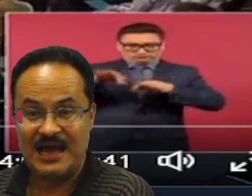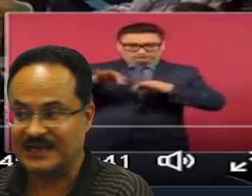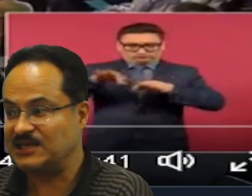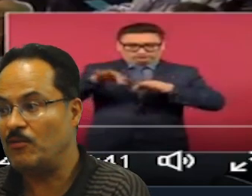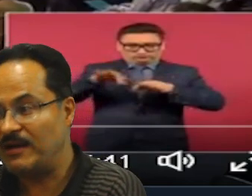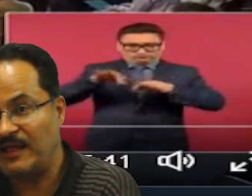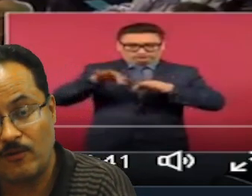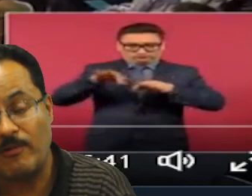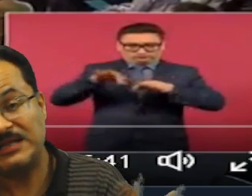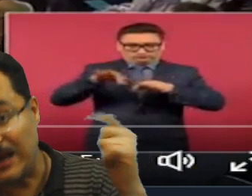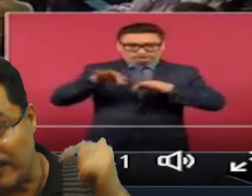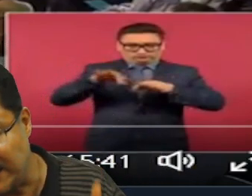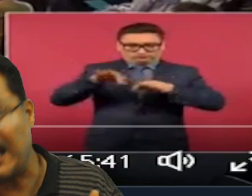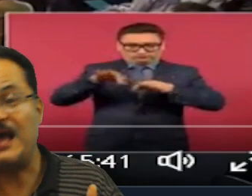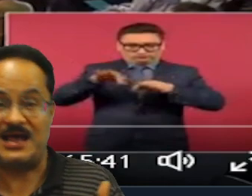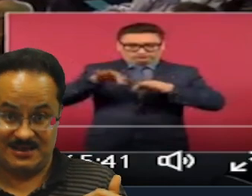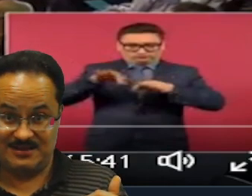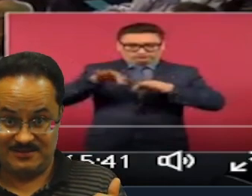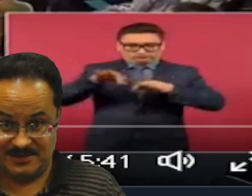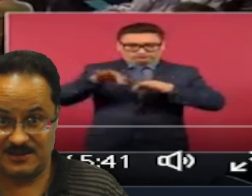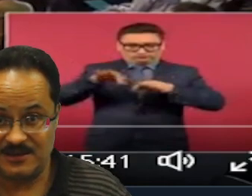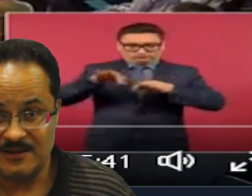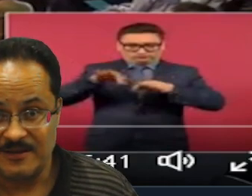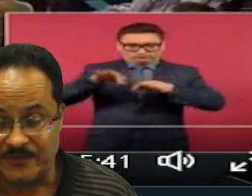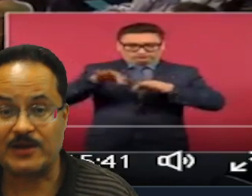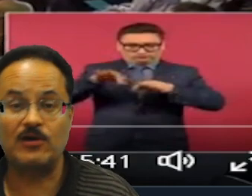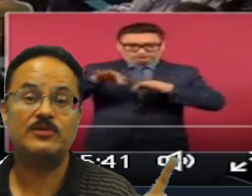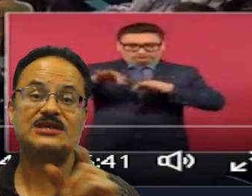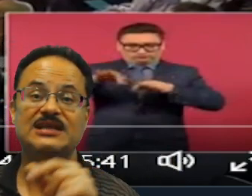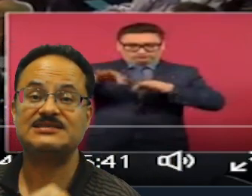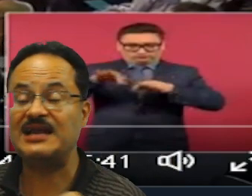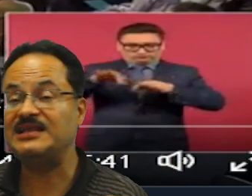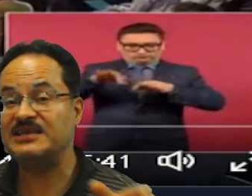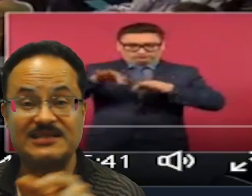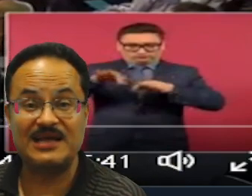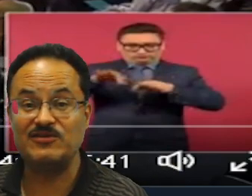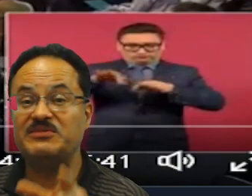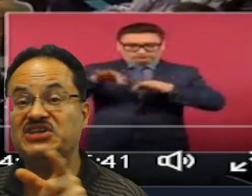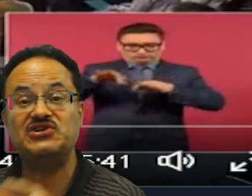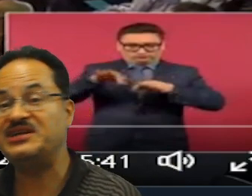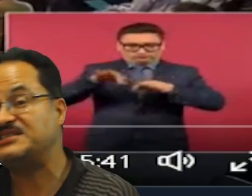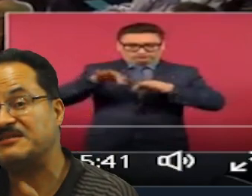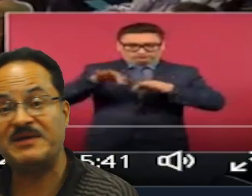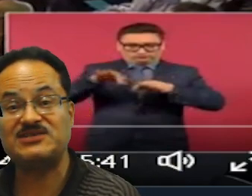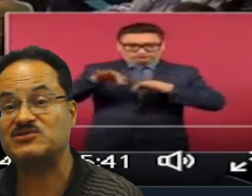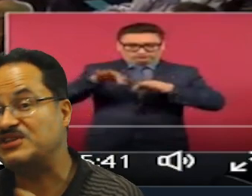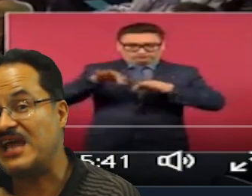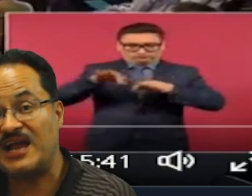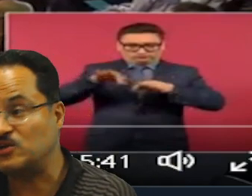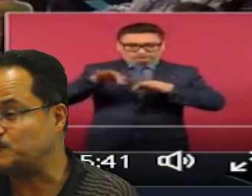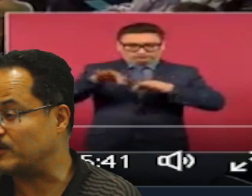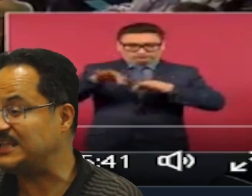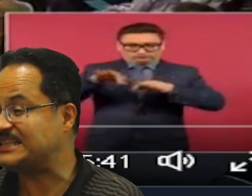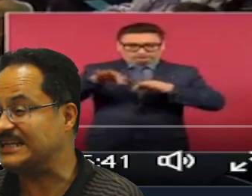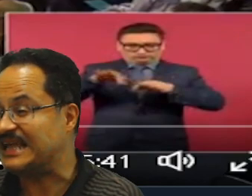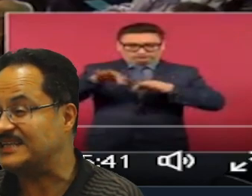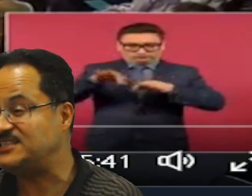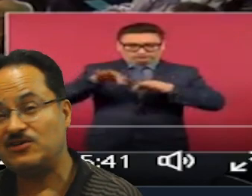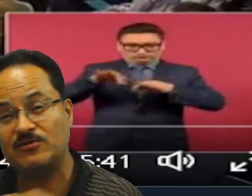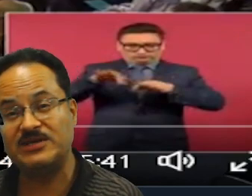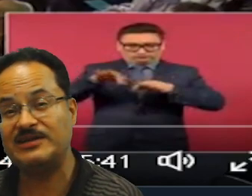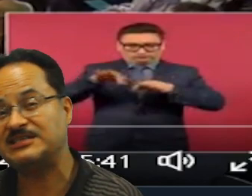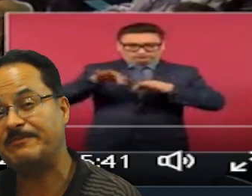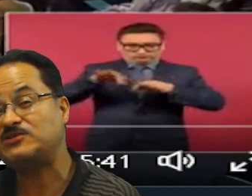así como ha dado cuenta ahorita de cómo se le están inyectando millones de pesos diarios por ahí de